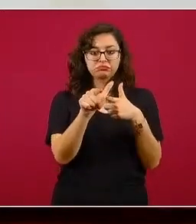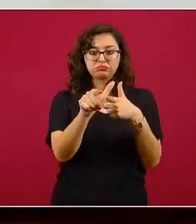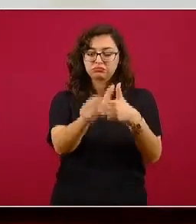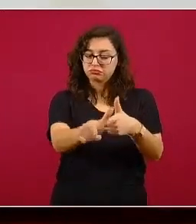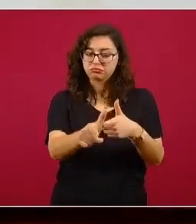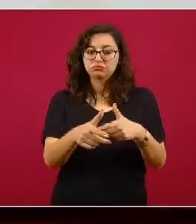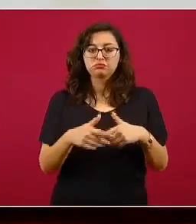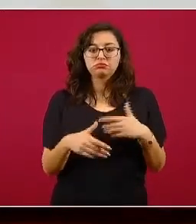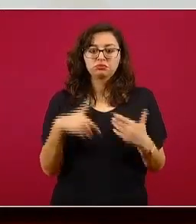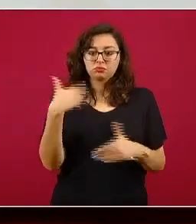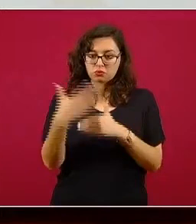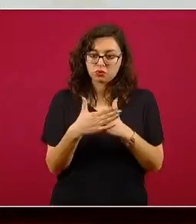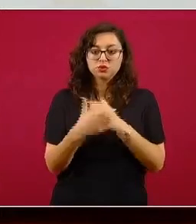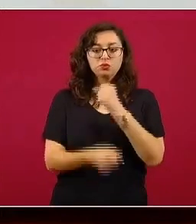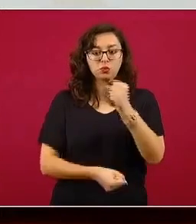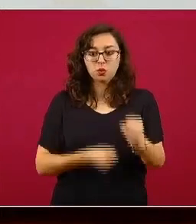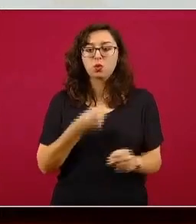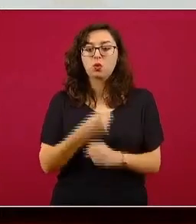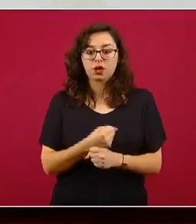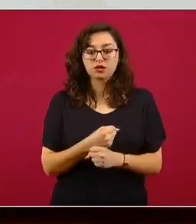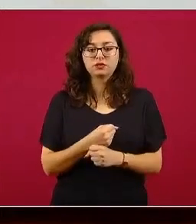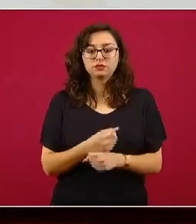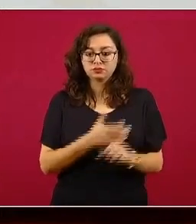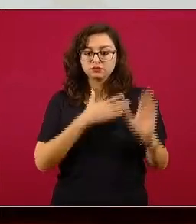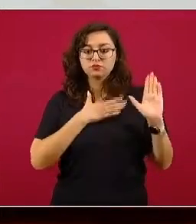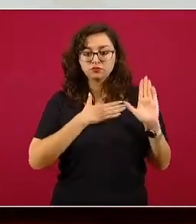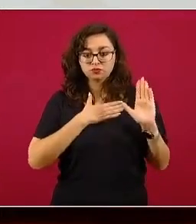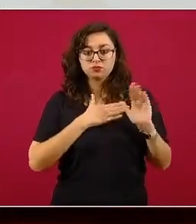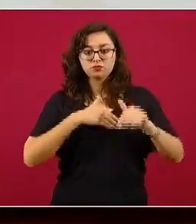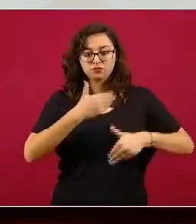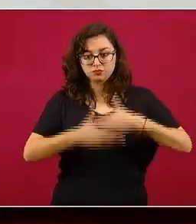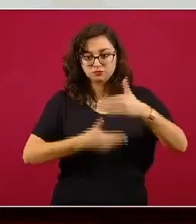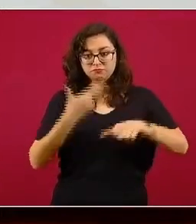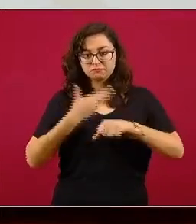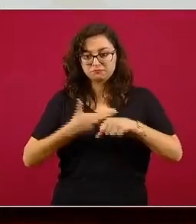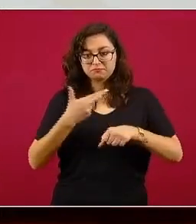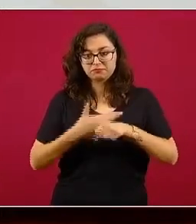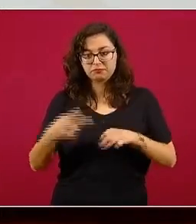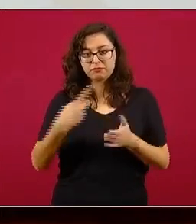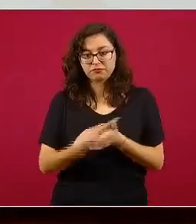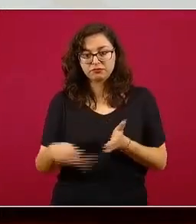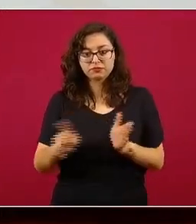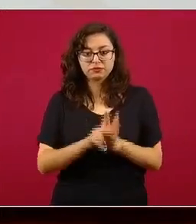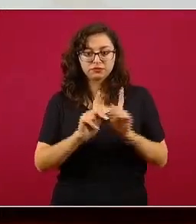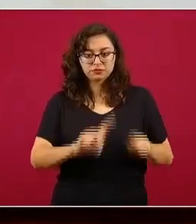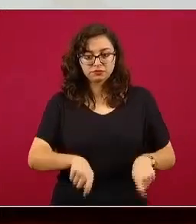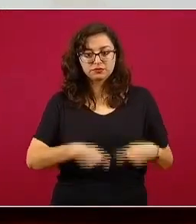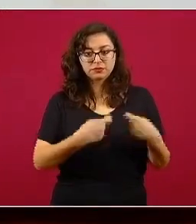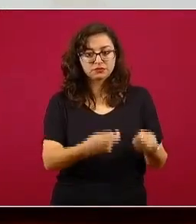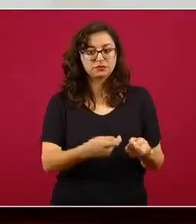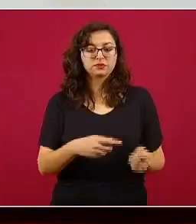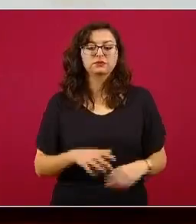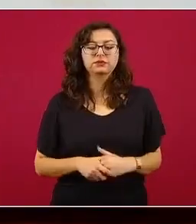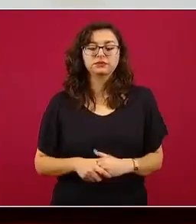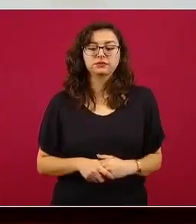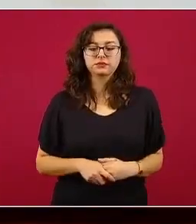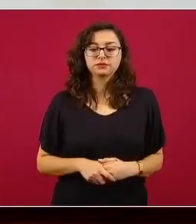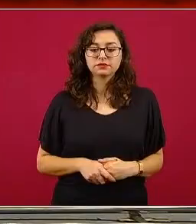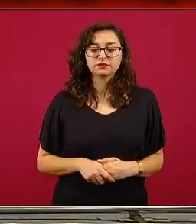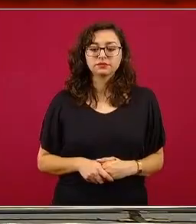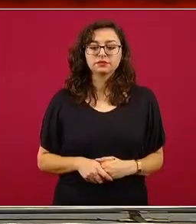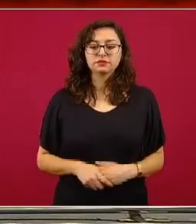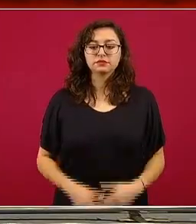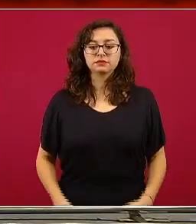todo el próximo ejercicio fiscal, y la promesa de que se puedan regularizar en el Sistema Nacional Sanitario.